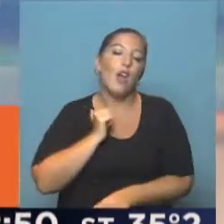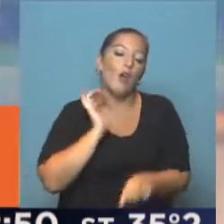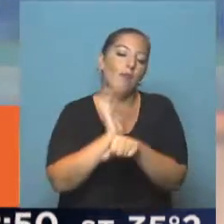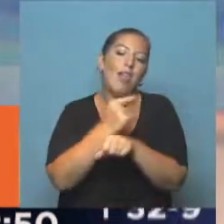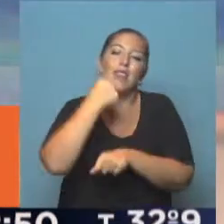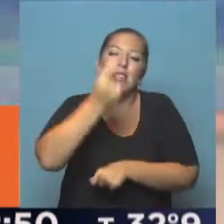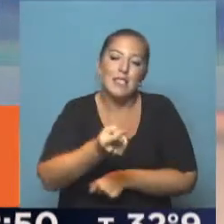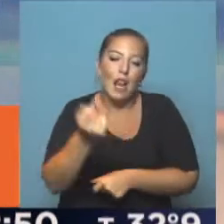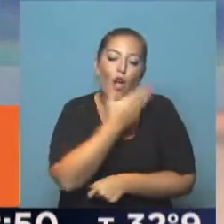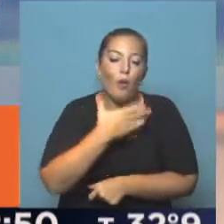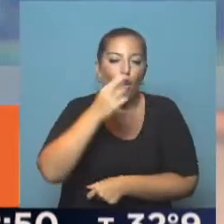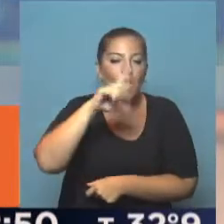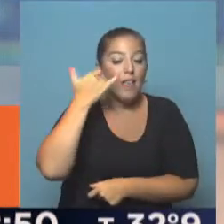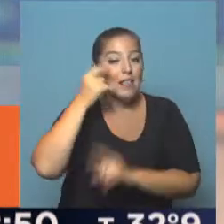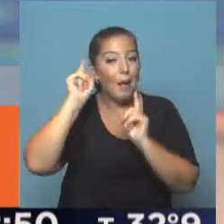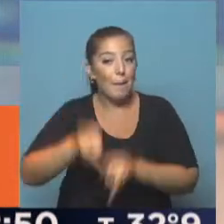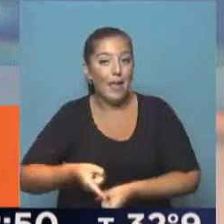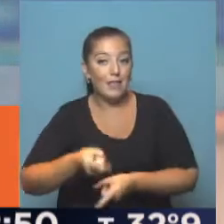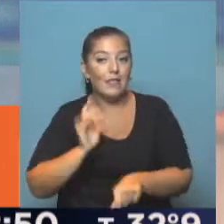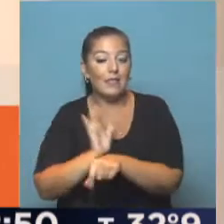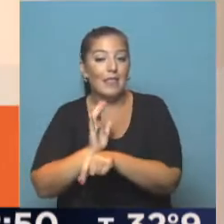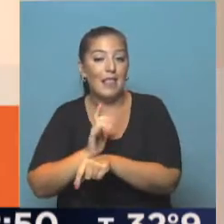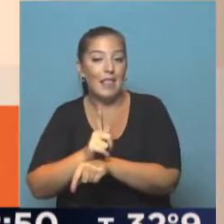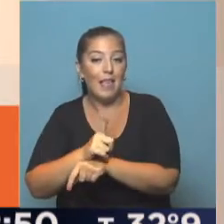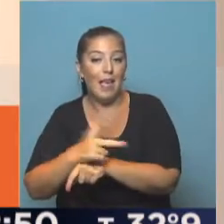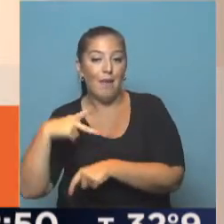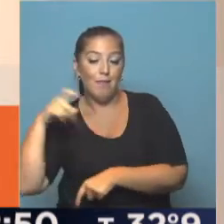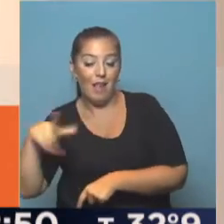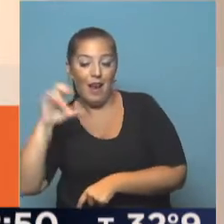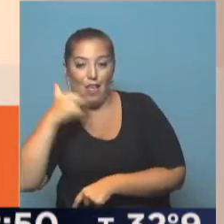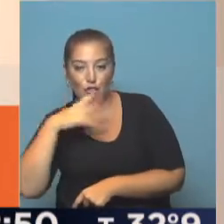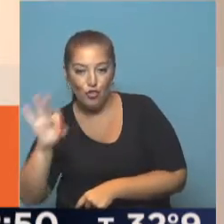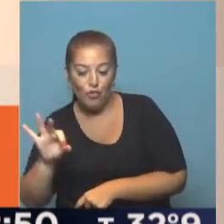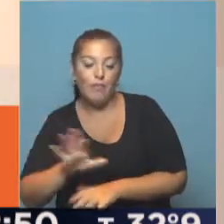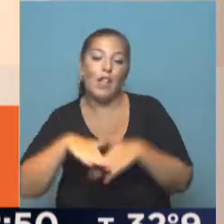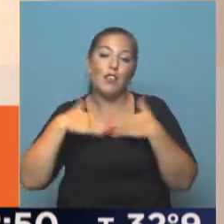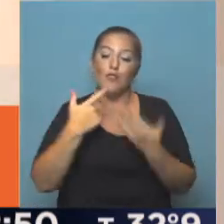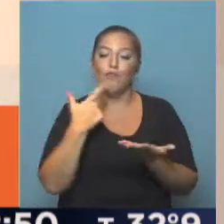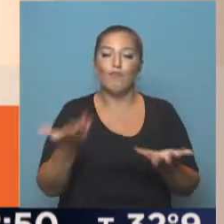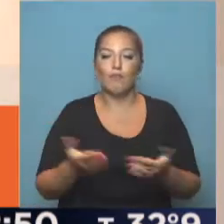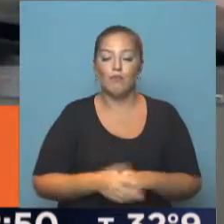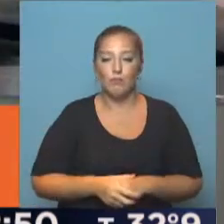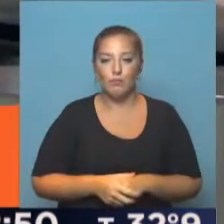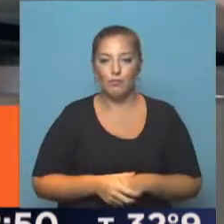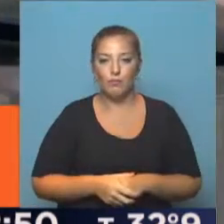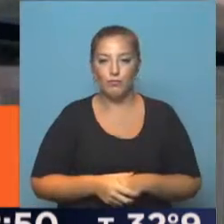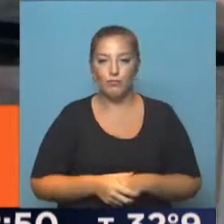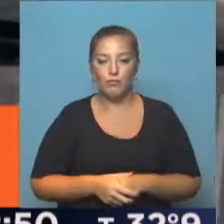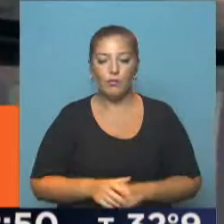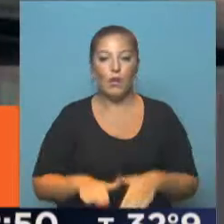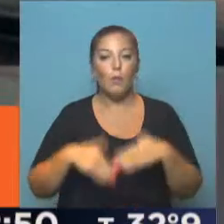Correa, y también de la consolidación del capitalismo, que se supone que está referido al Lazo. Con lo cual no se sabe. Y más que dictadura... por eso